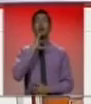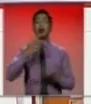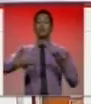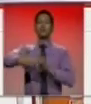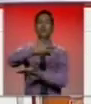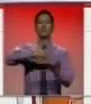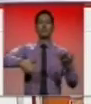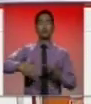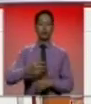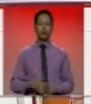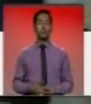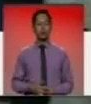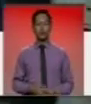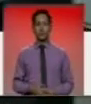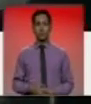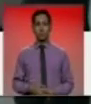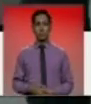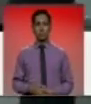Prosperina.